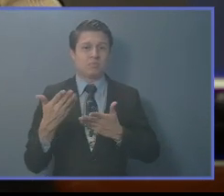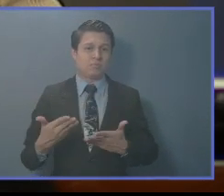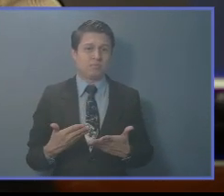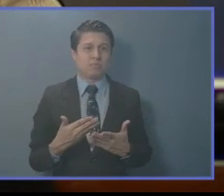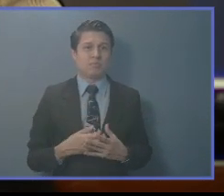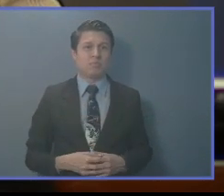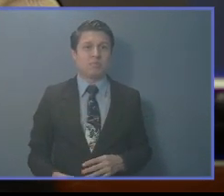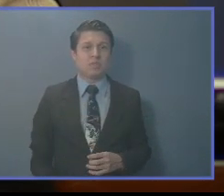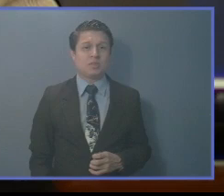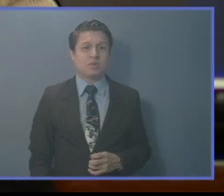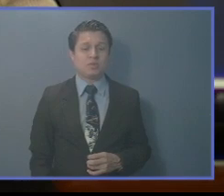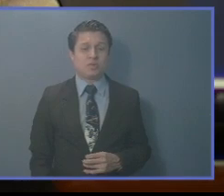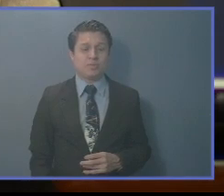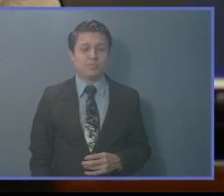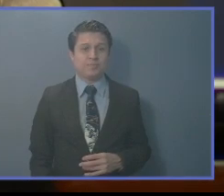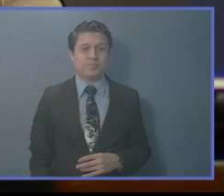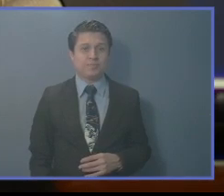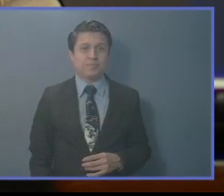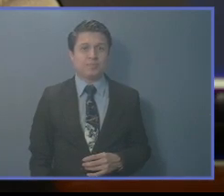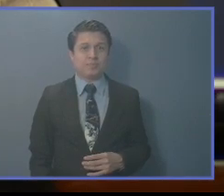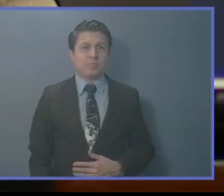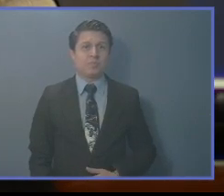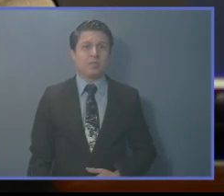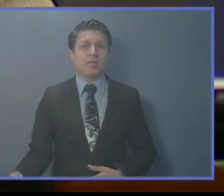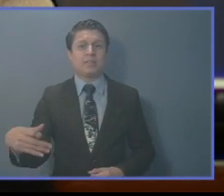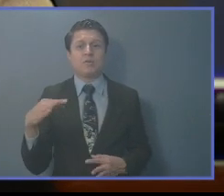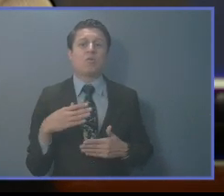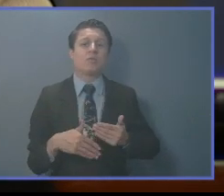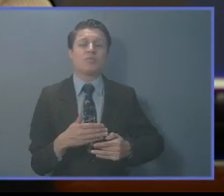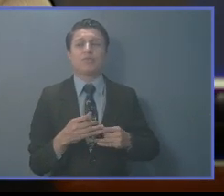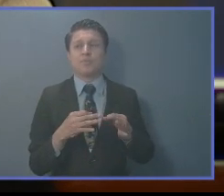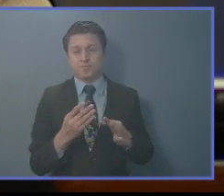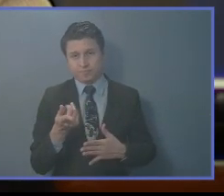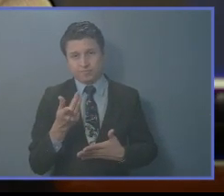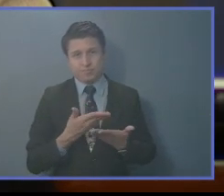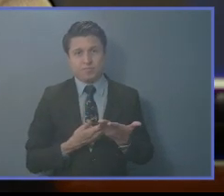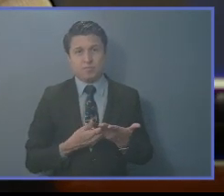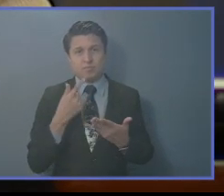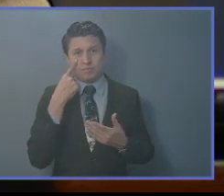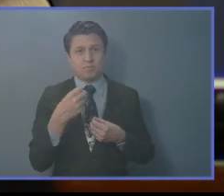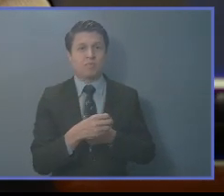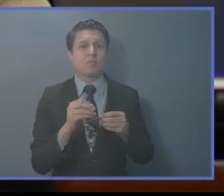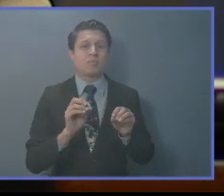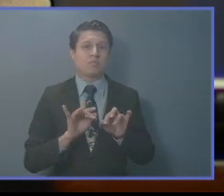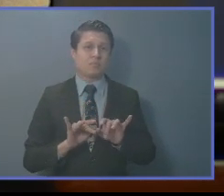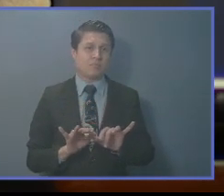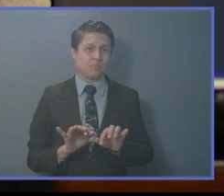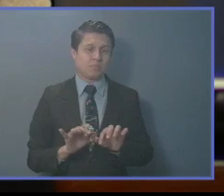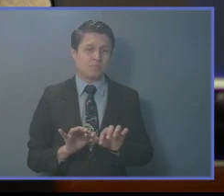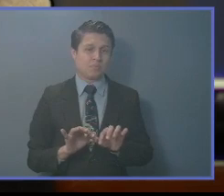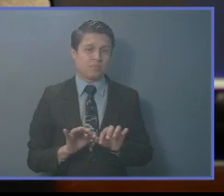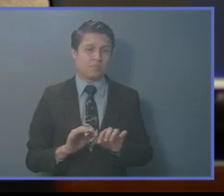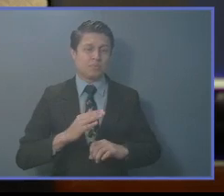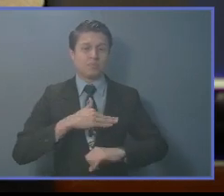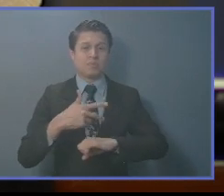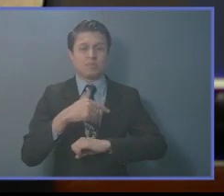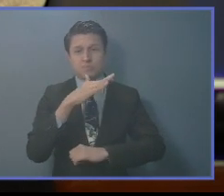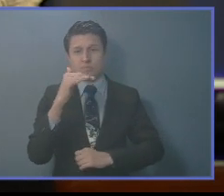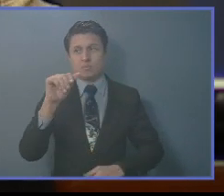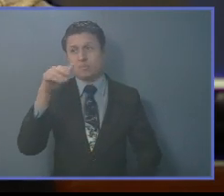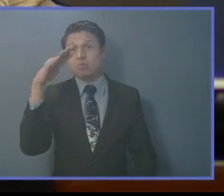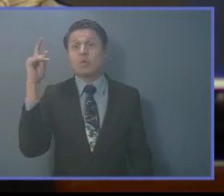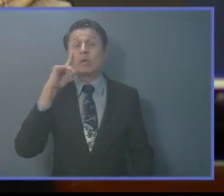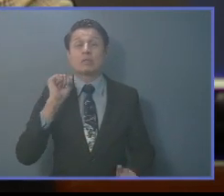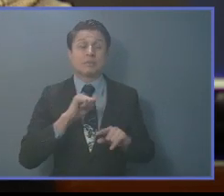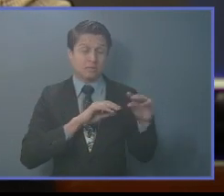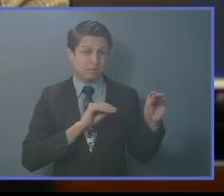de courier y logísticos. F. Los puertos y sus respectivas oficinas de aduana y migración únicamente podrán operar